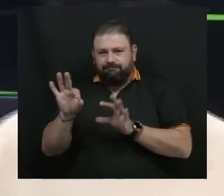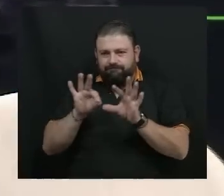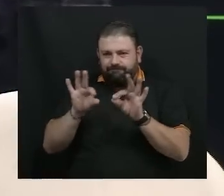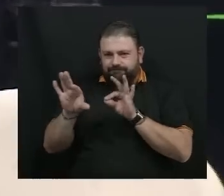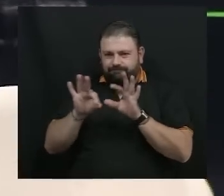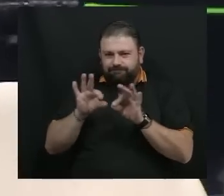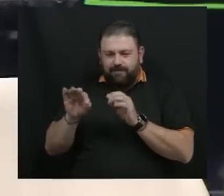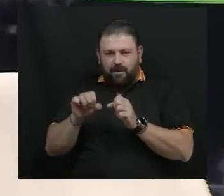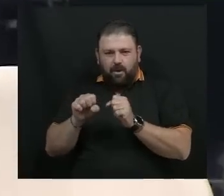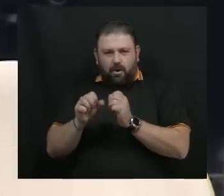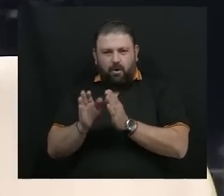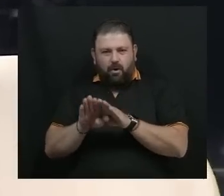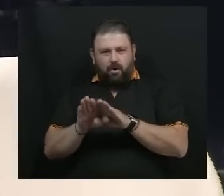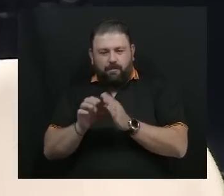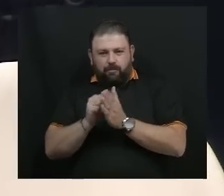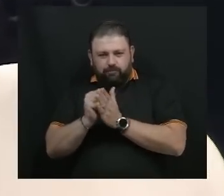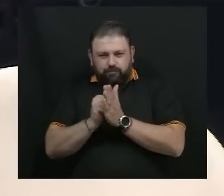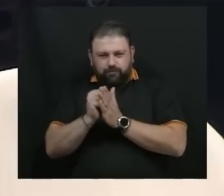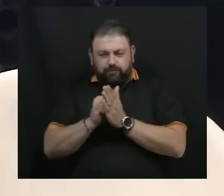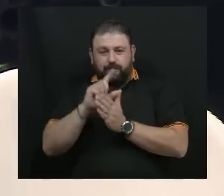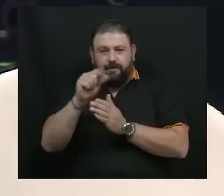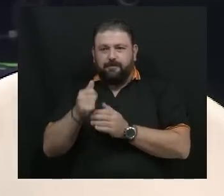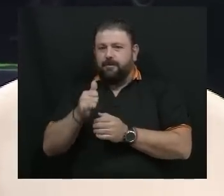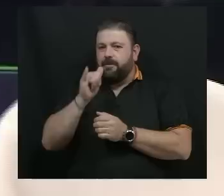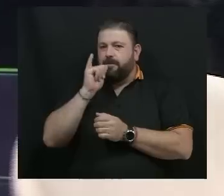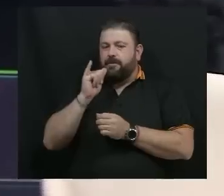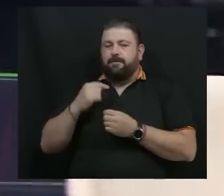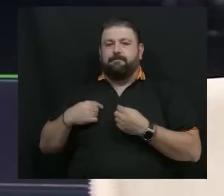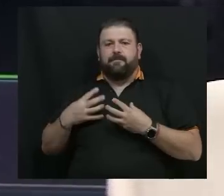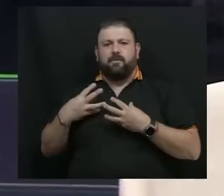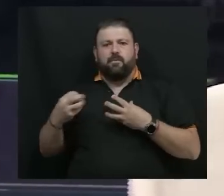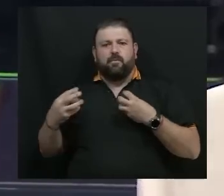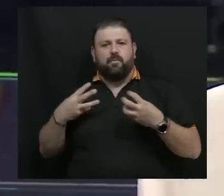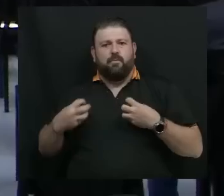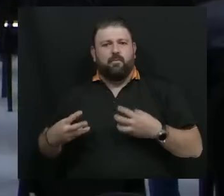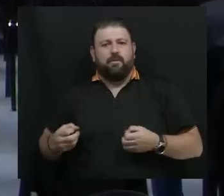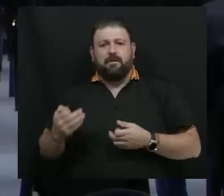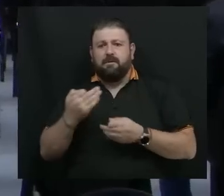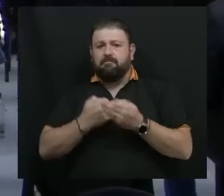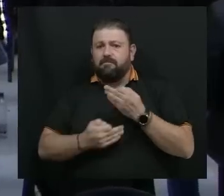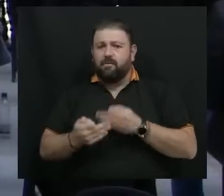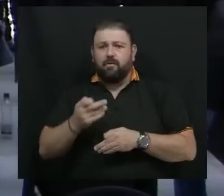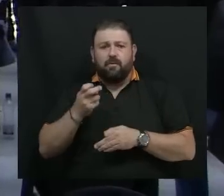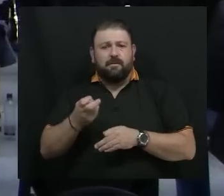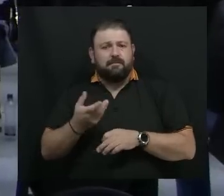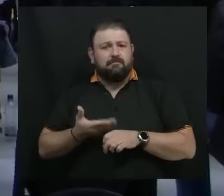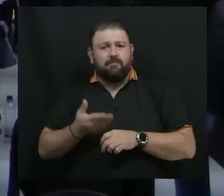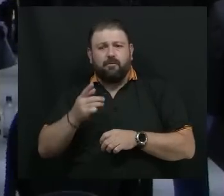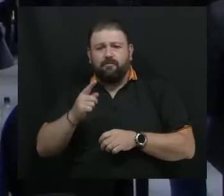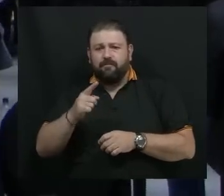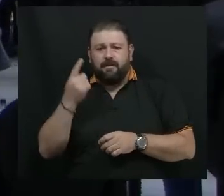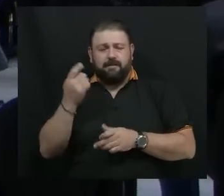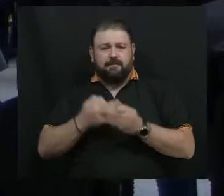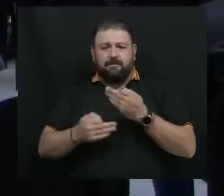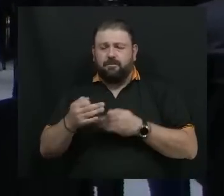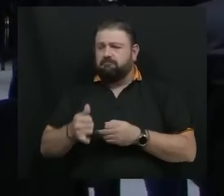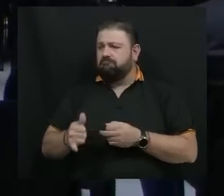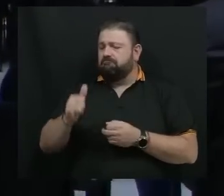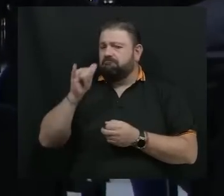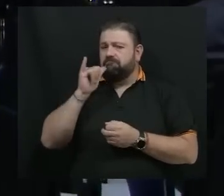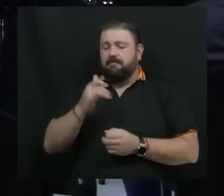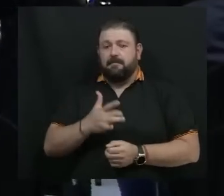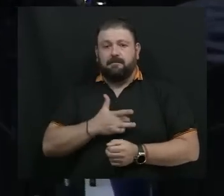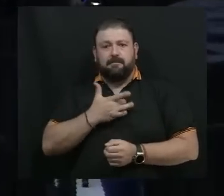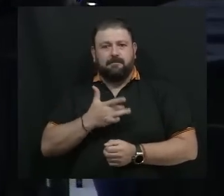cuerpo las absorbe como si fueran de agua. ¿Seguimos? Muy sencillo. No tienes que ser un científico para entender esto, solamente tomarte el producto,